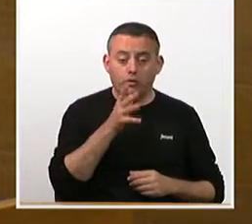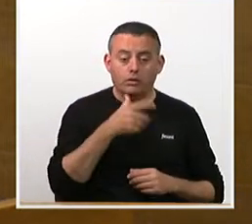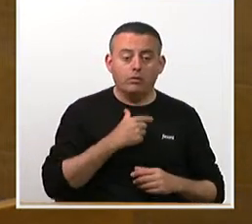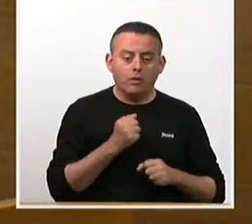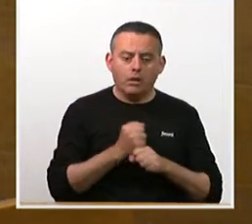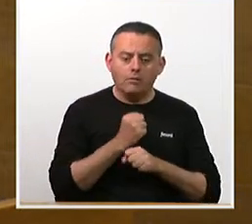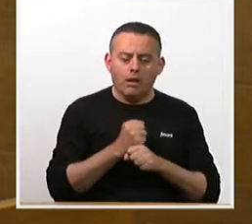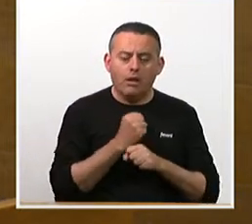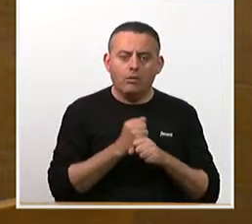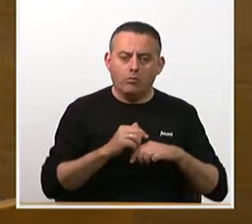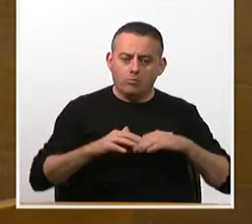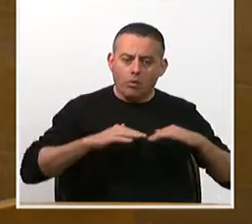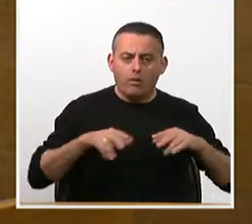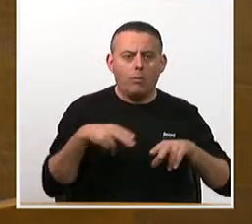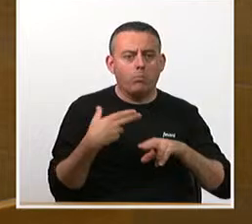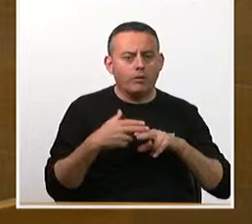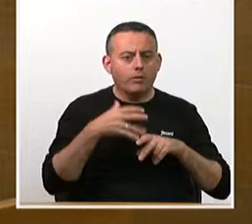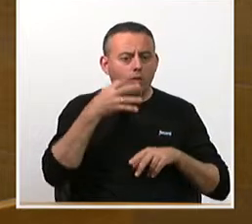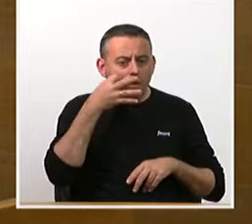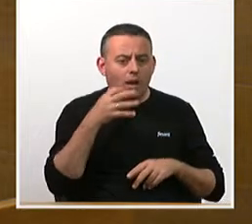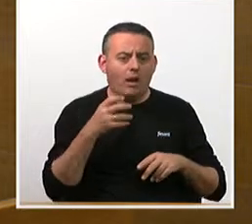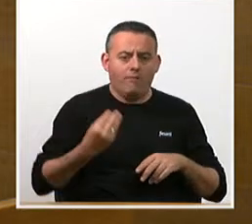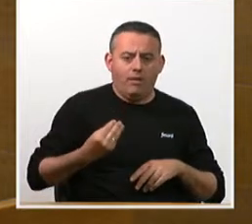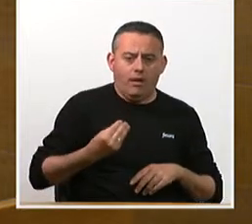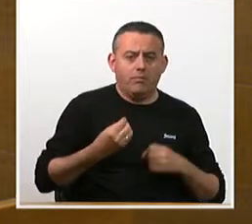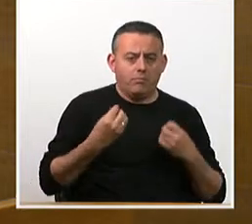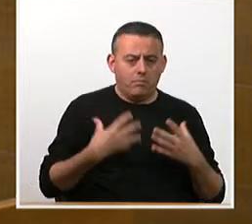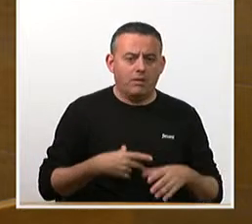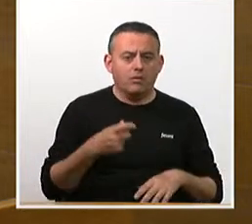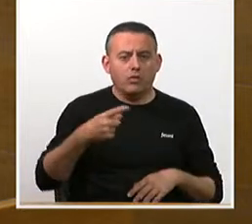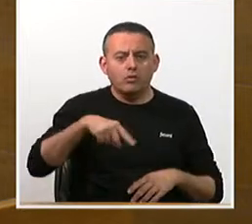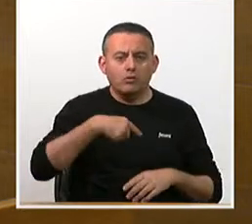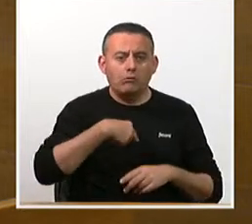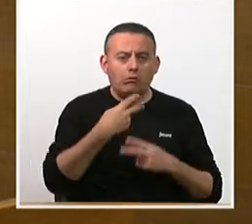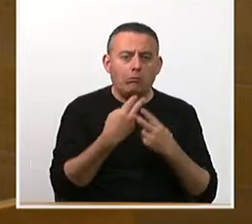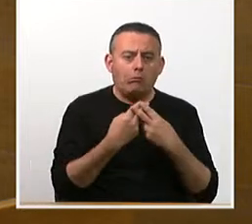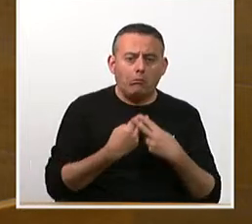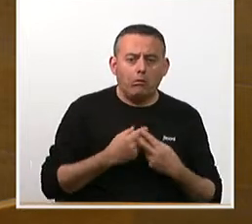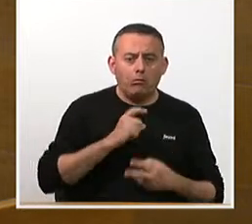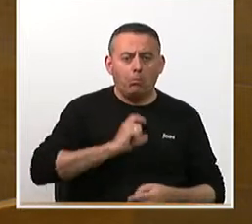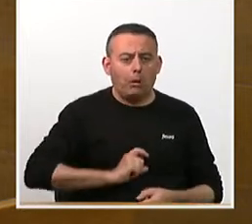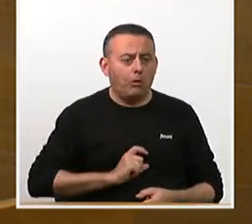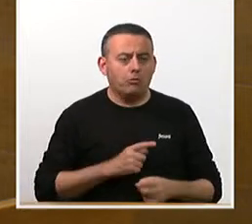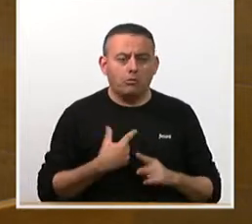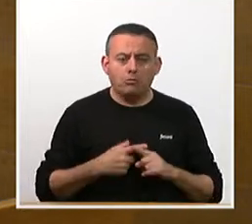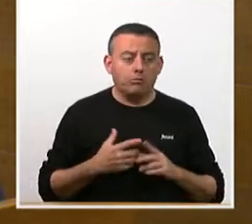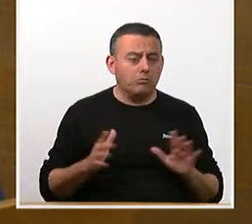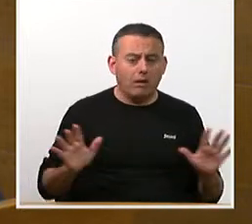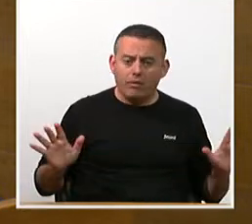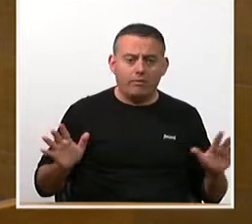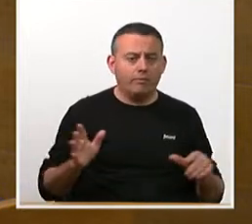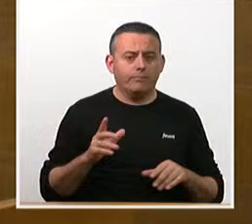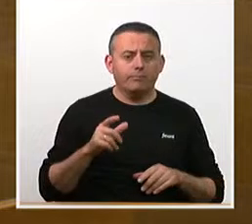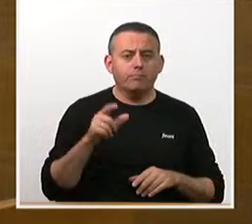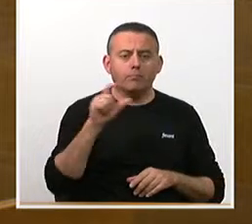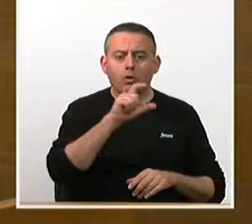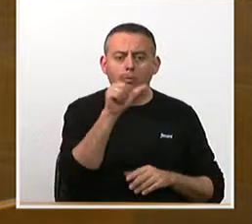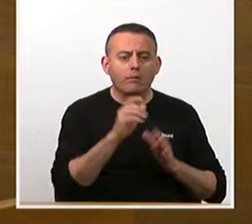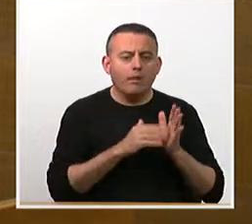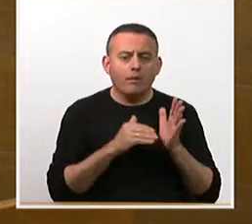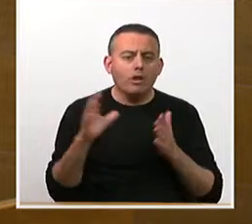responsabilidad y políticas reales y eficaces sin complejos por todo y cada una de las personas de esta comunidad defendiendo a todos los